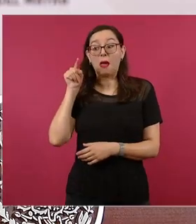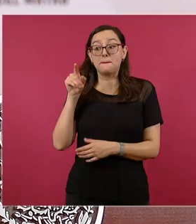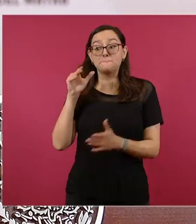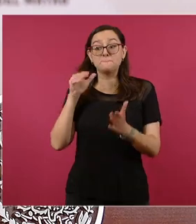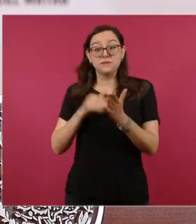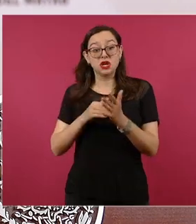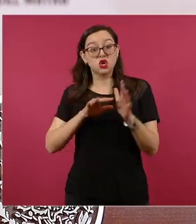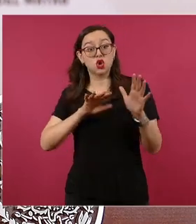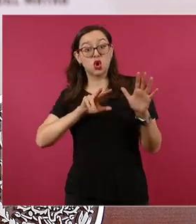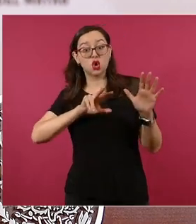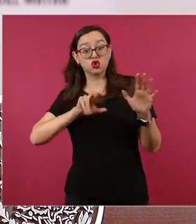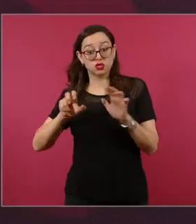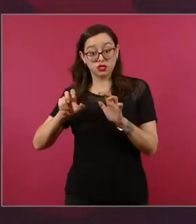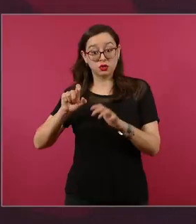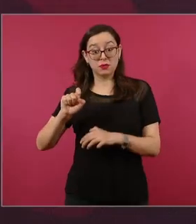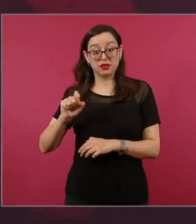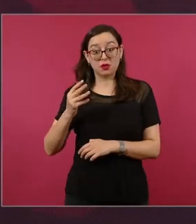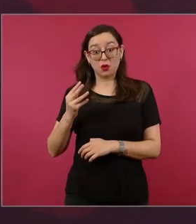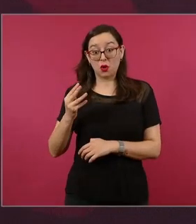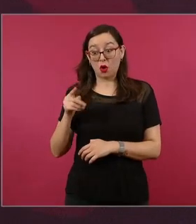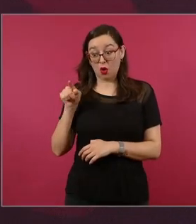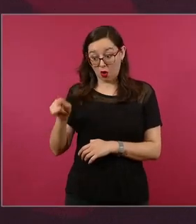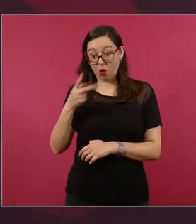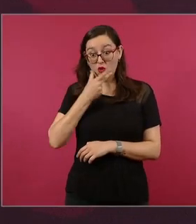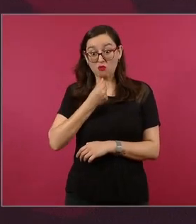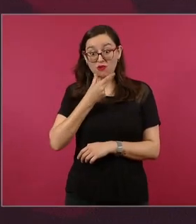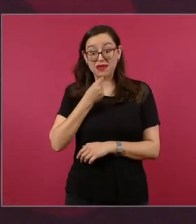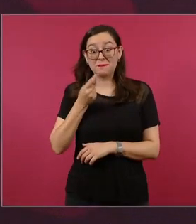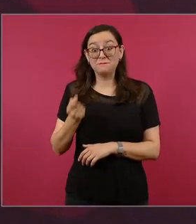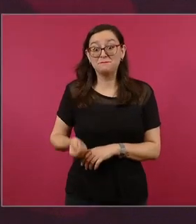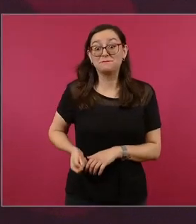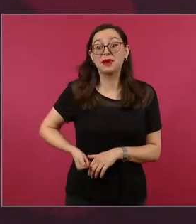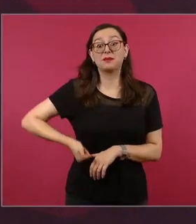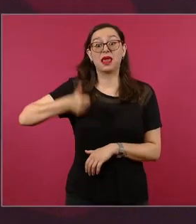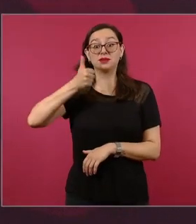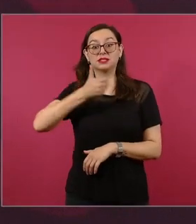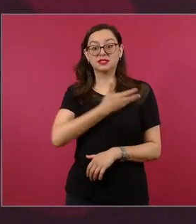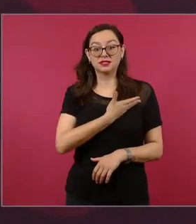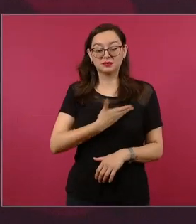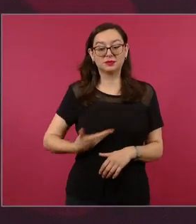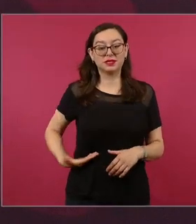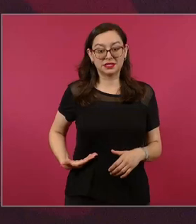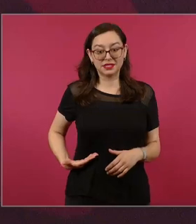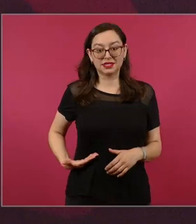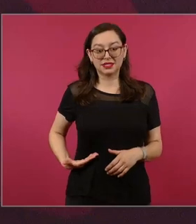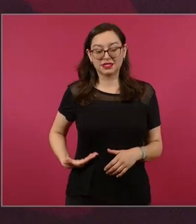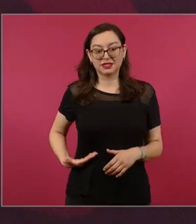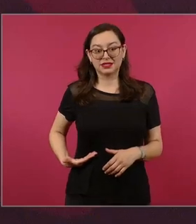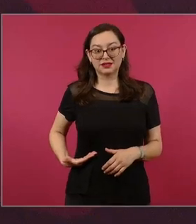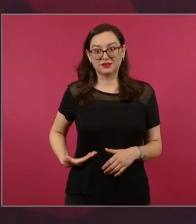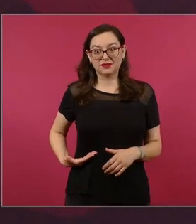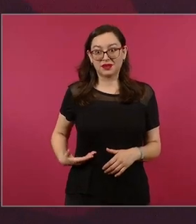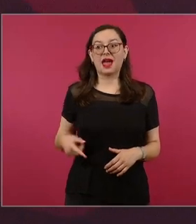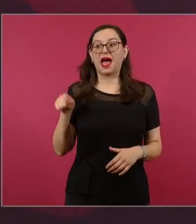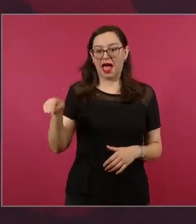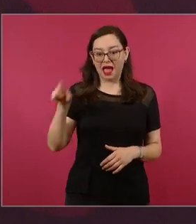1824 inició su periodo. Y ahora,